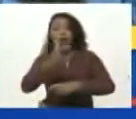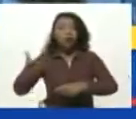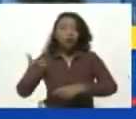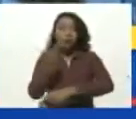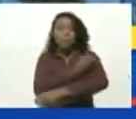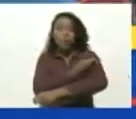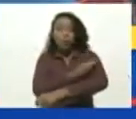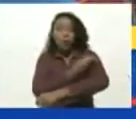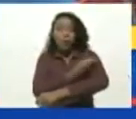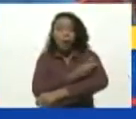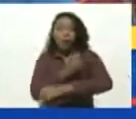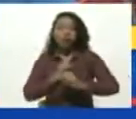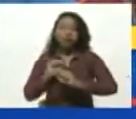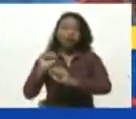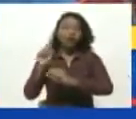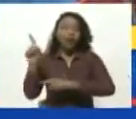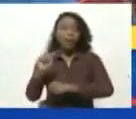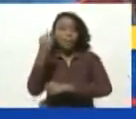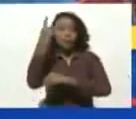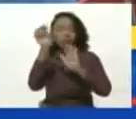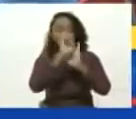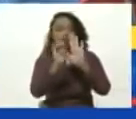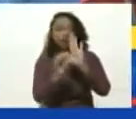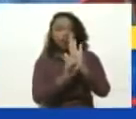nivel de esta primera etapa.